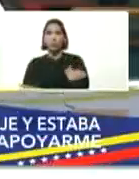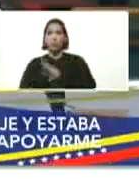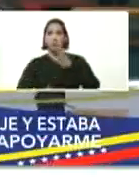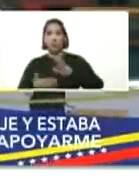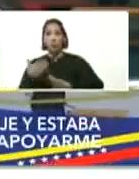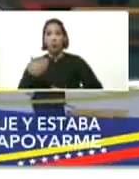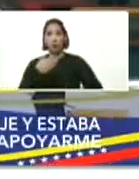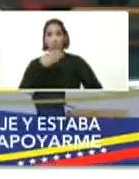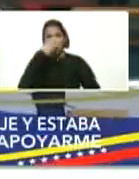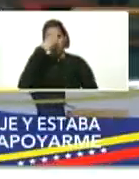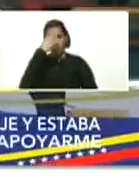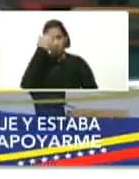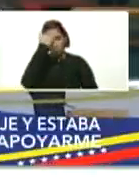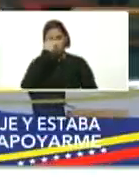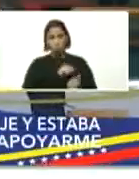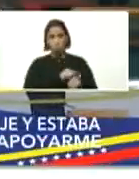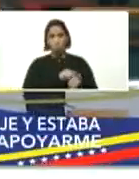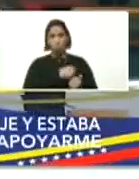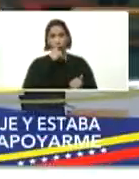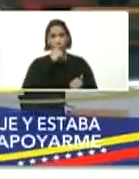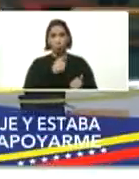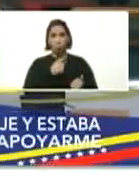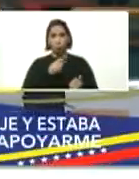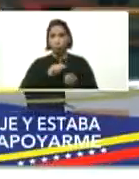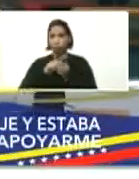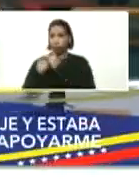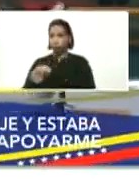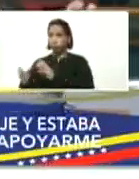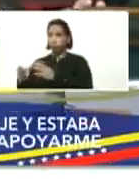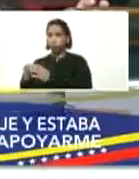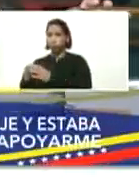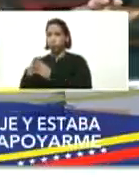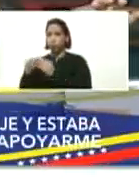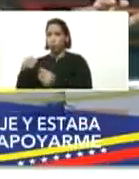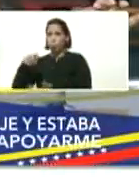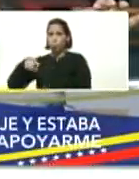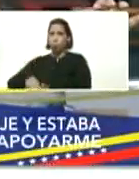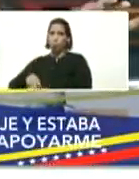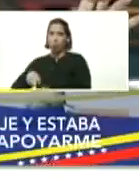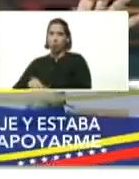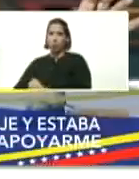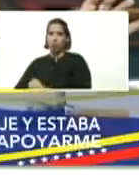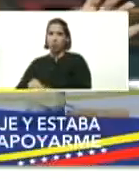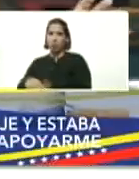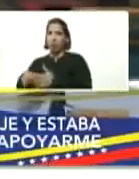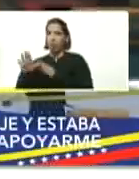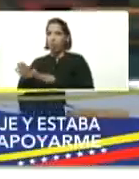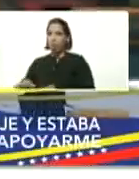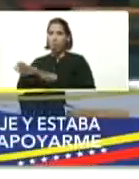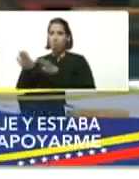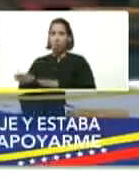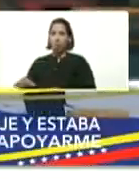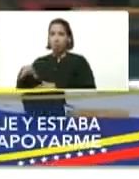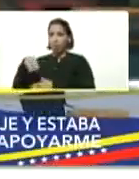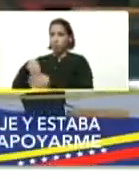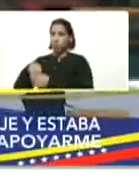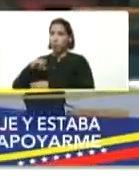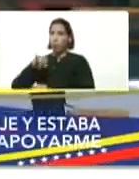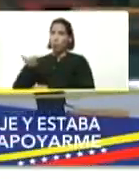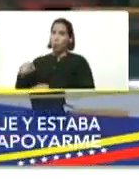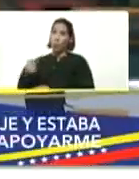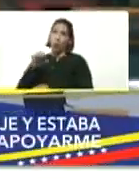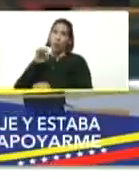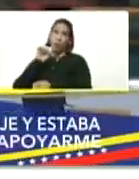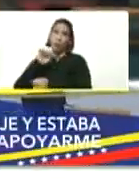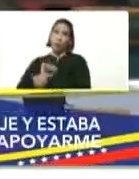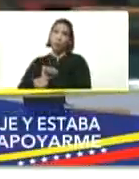Maduro a la derecha ilustrada. Todos terminaron de rodillas en la derecha, en Guaidó. Qué triste, qué